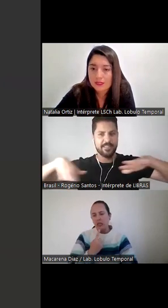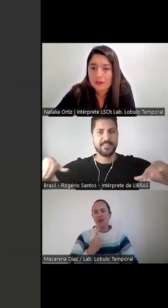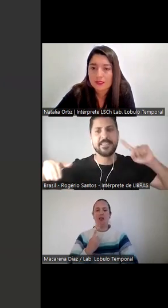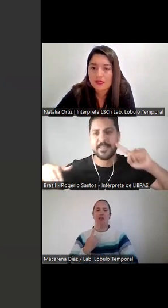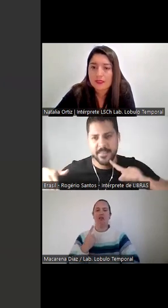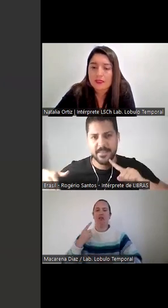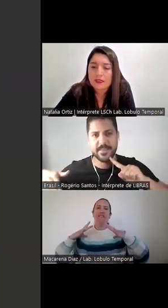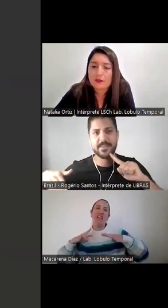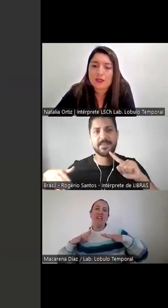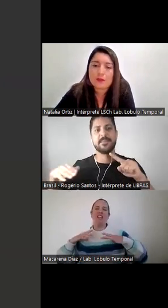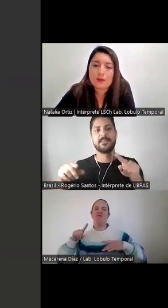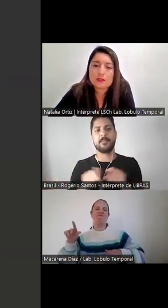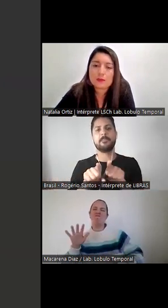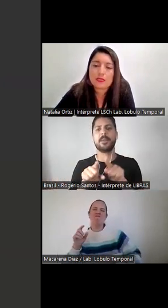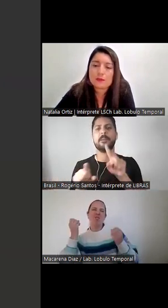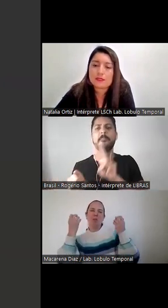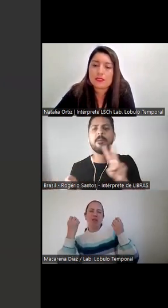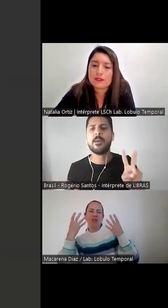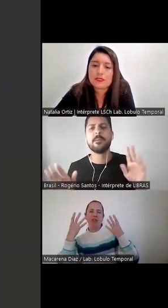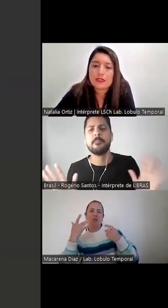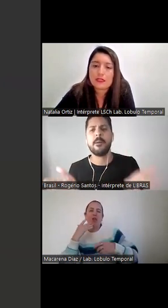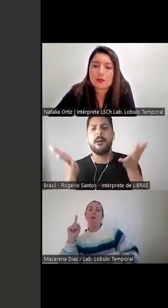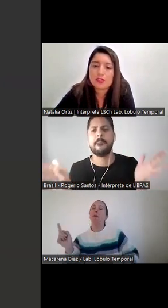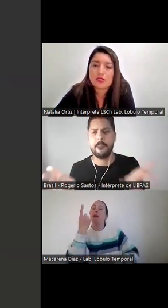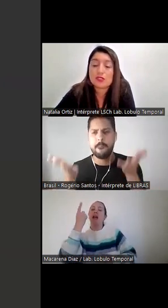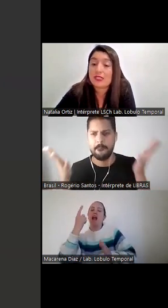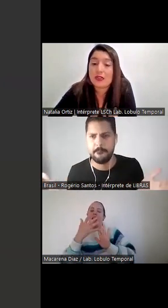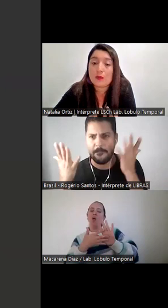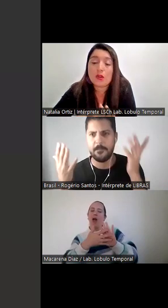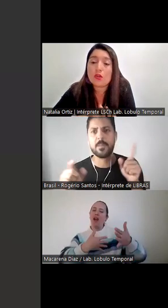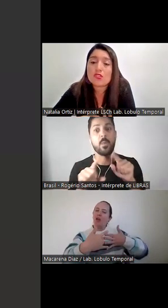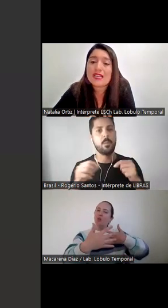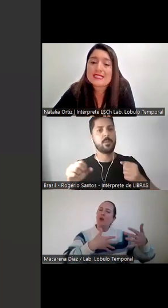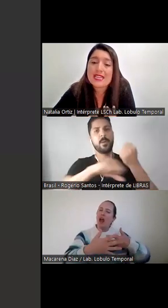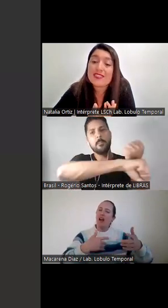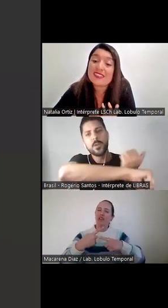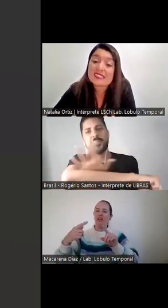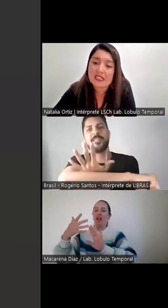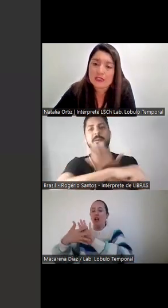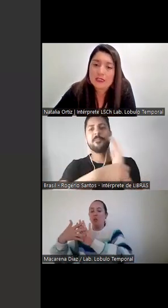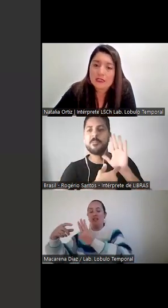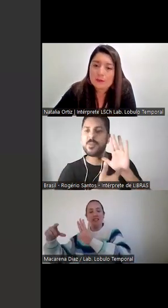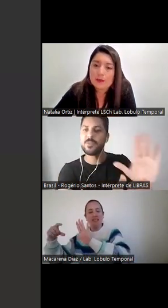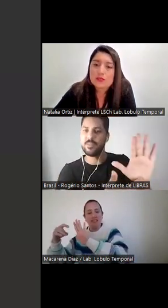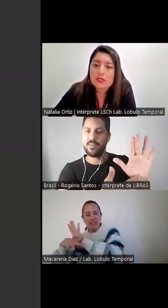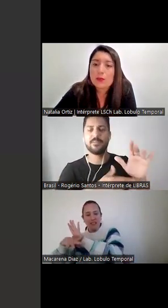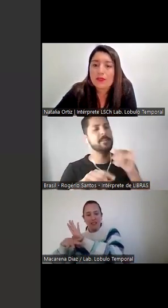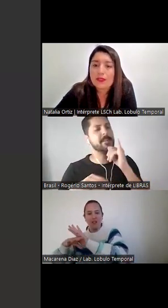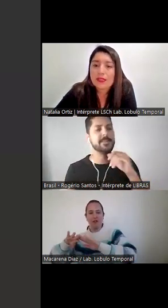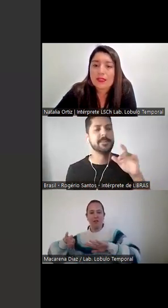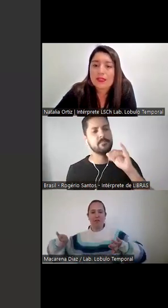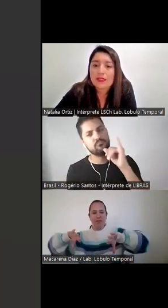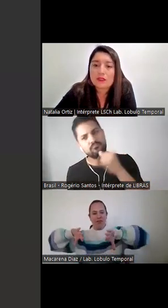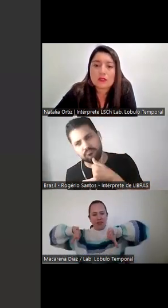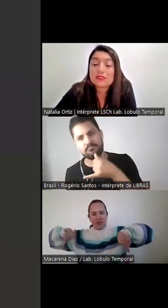allí finalmente que, por ejemplo, que se pueden expresar a través de distintas emociones. No sé, a lo mejor no conocen la seña de triste, pero sí lo